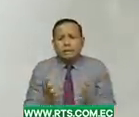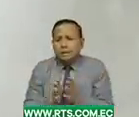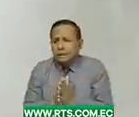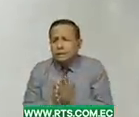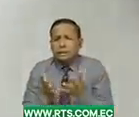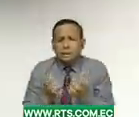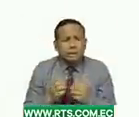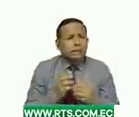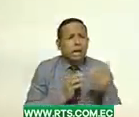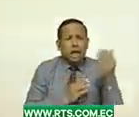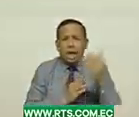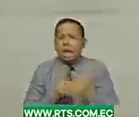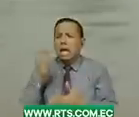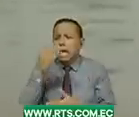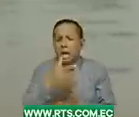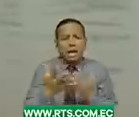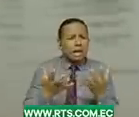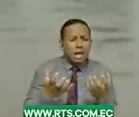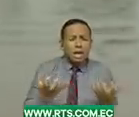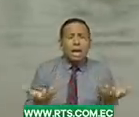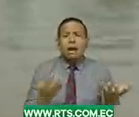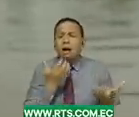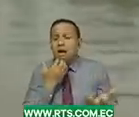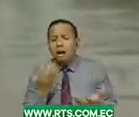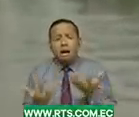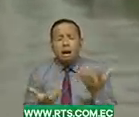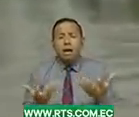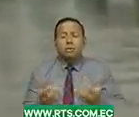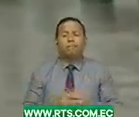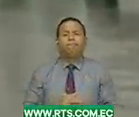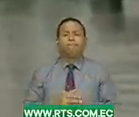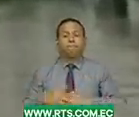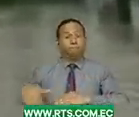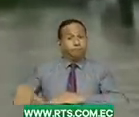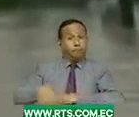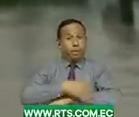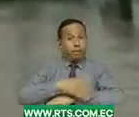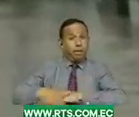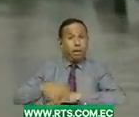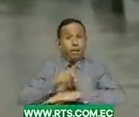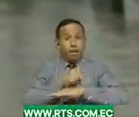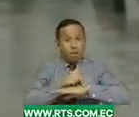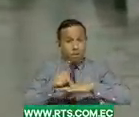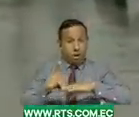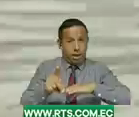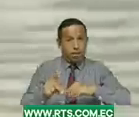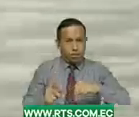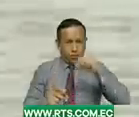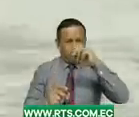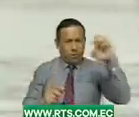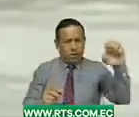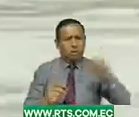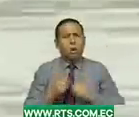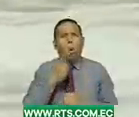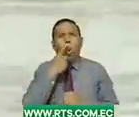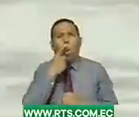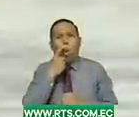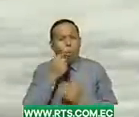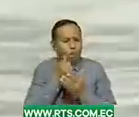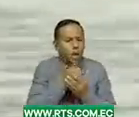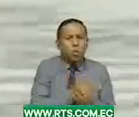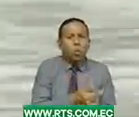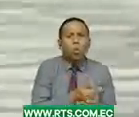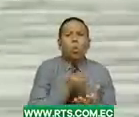no se puede movilizar. En la vía Araule, en el noroeste, un hombre fue rescatado